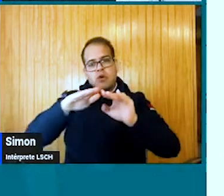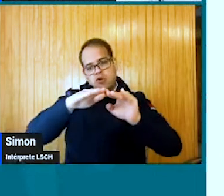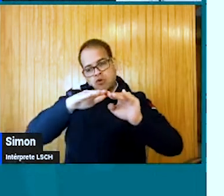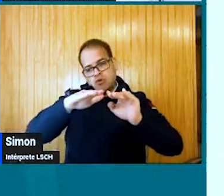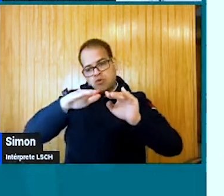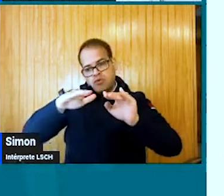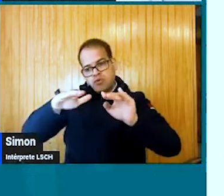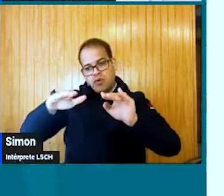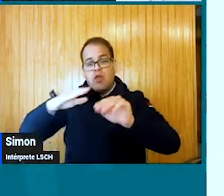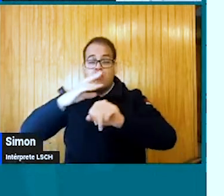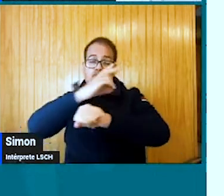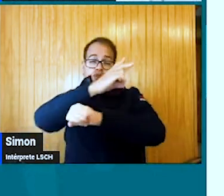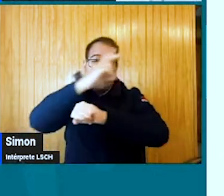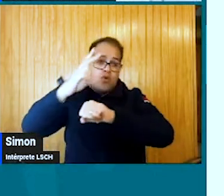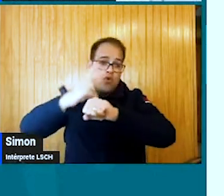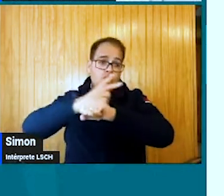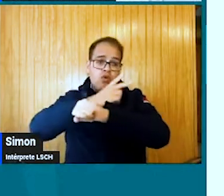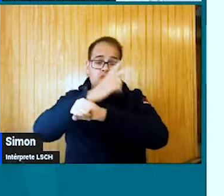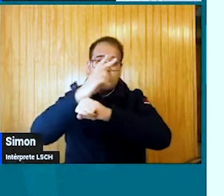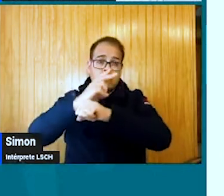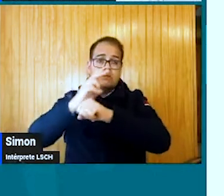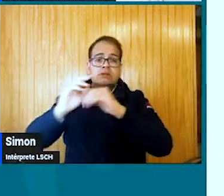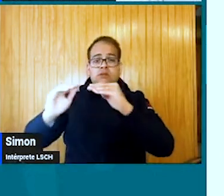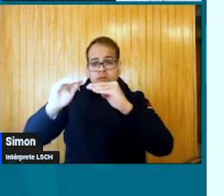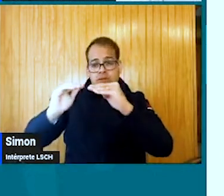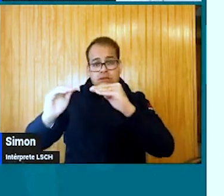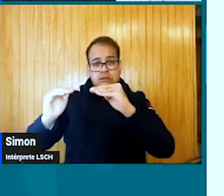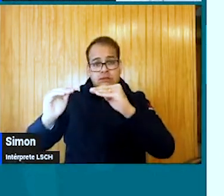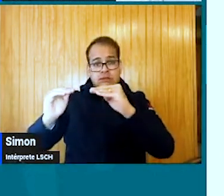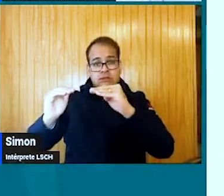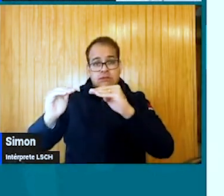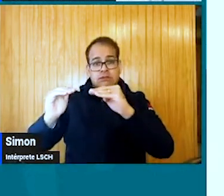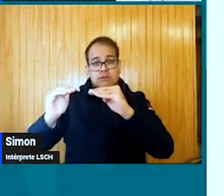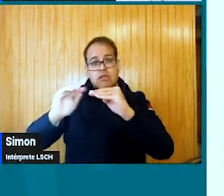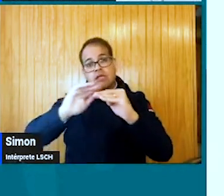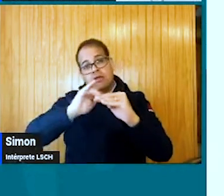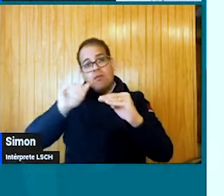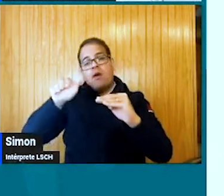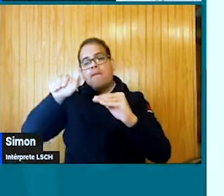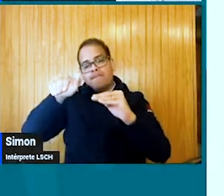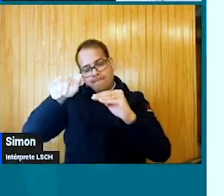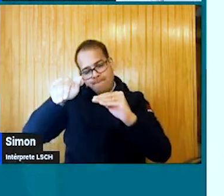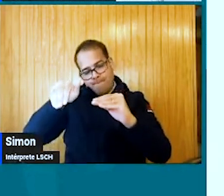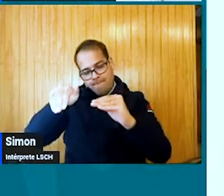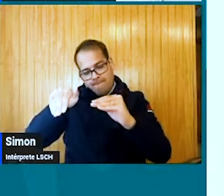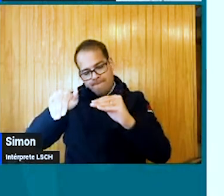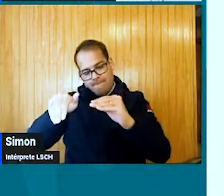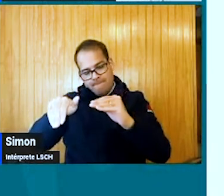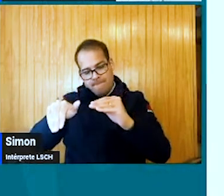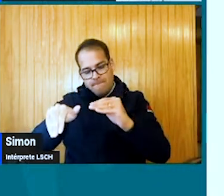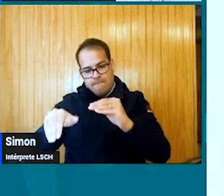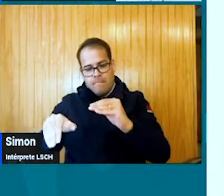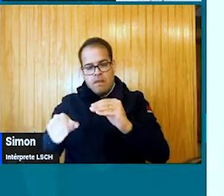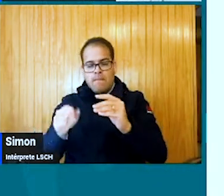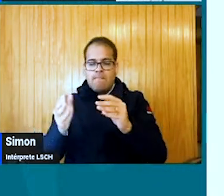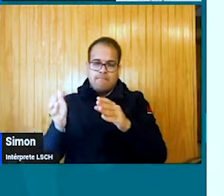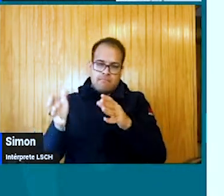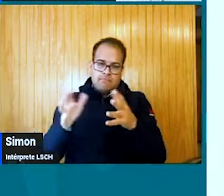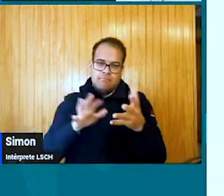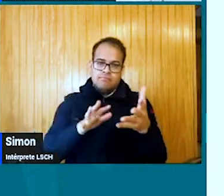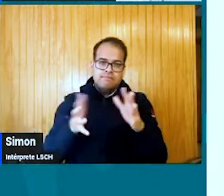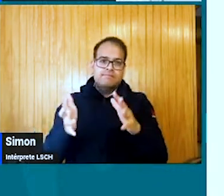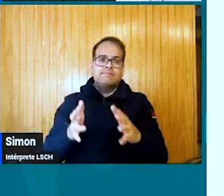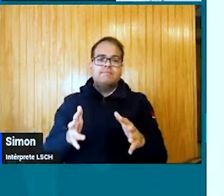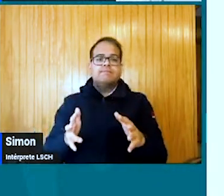alrededor de 2 horas en pausa sin bajar la temperatura y después empieza a bajar con la misma tasa que venía. Por lo